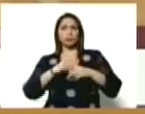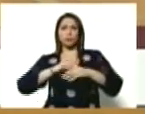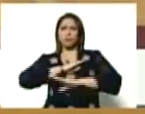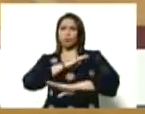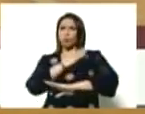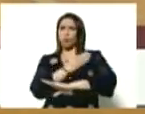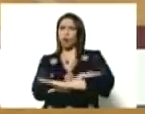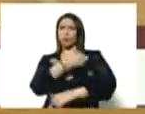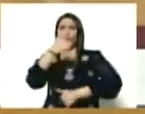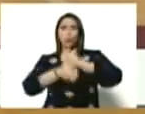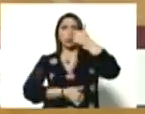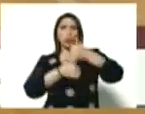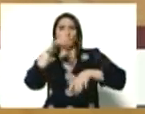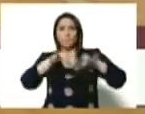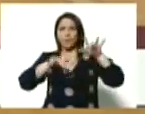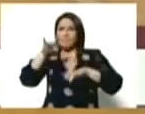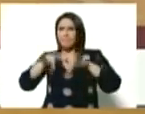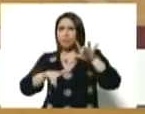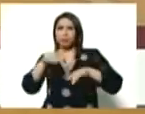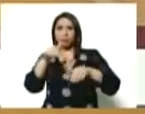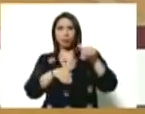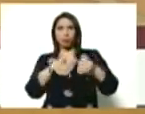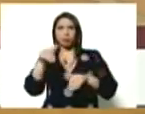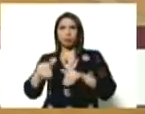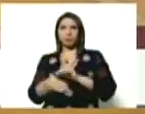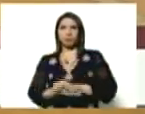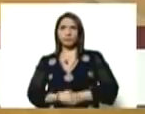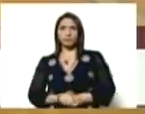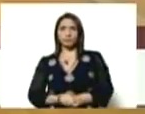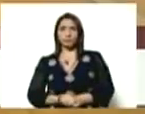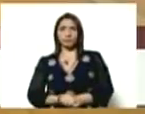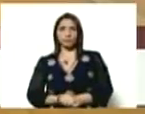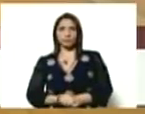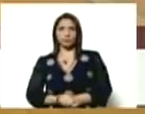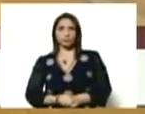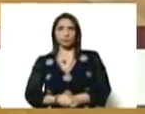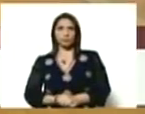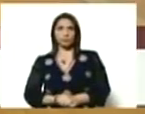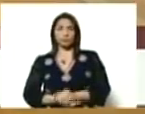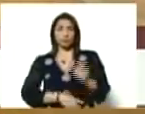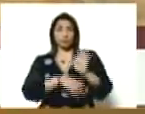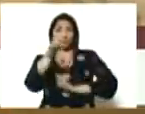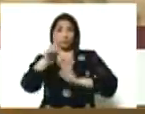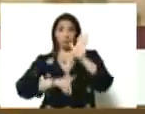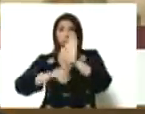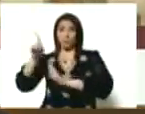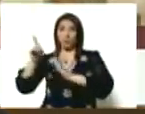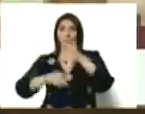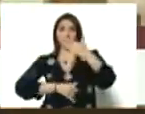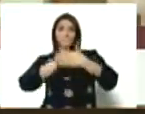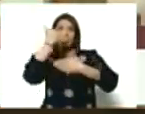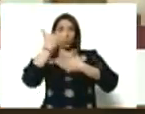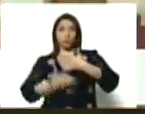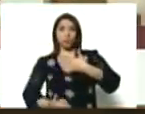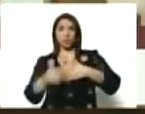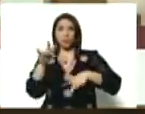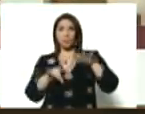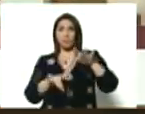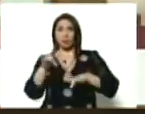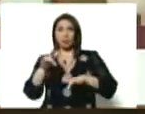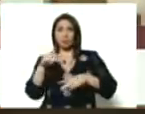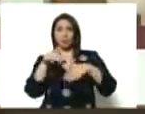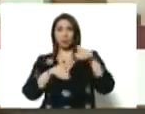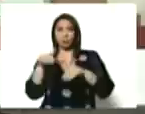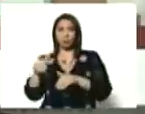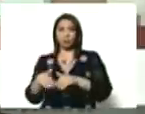los cuales va a ser sometida la máquina de votación. El desarrollo del proyecto de la nueva máquina de votación se realizaron